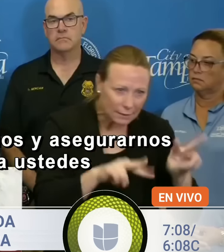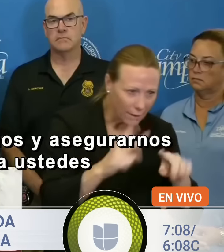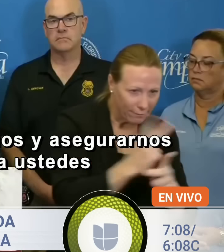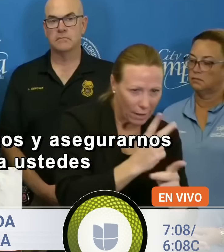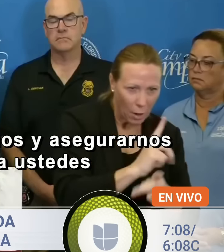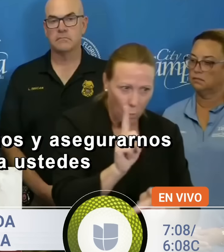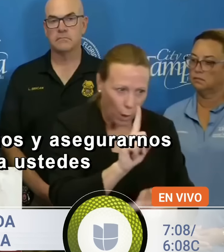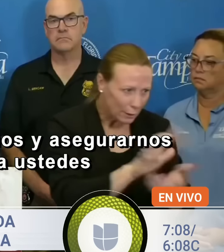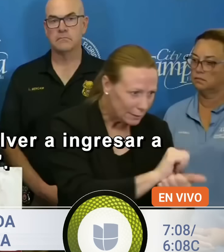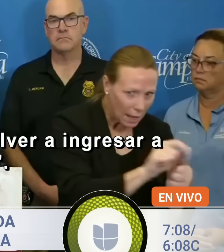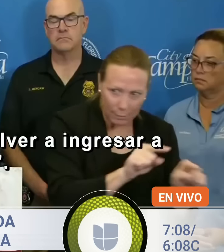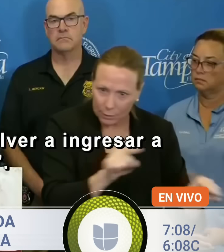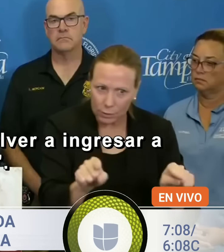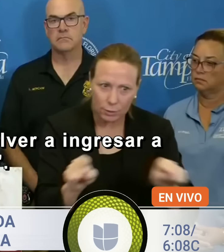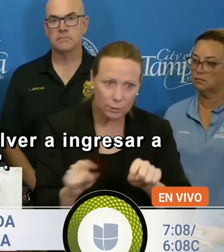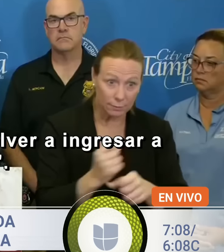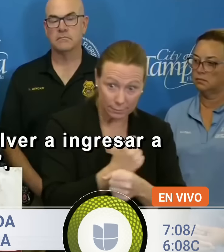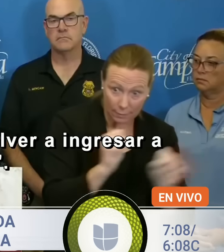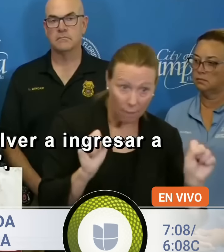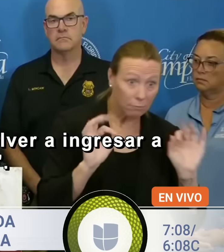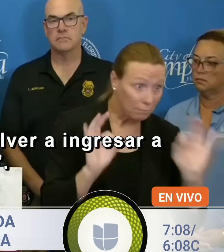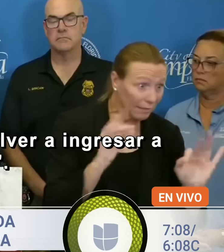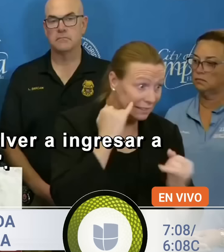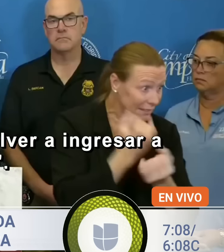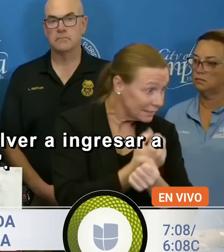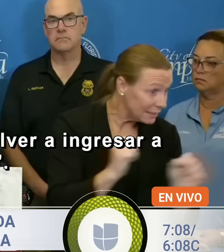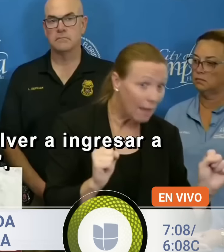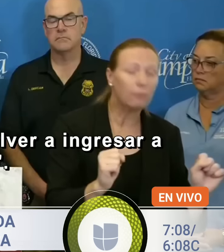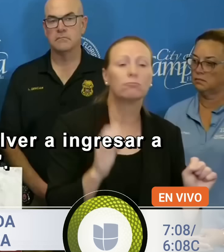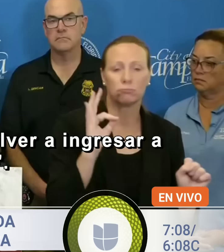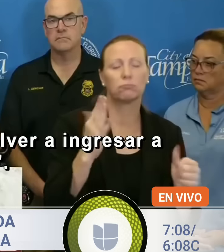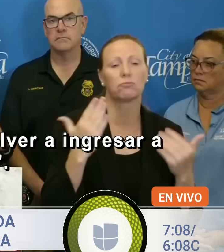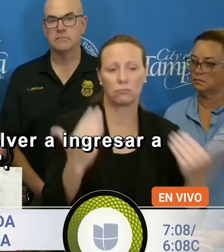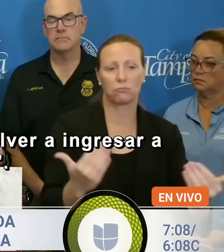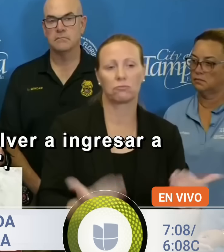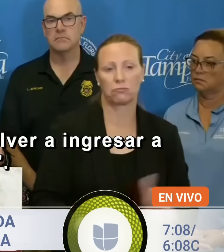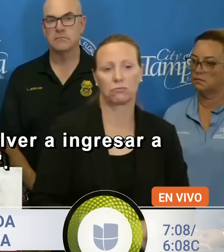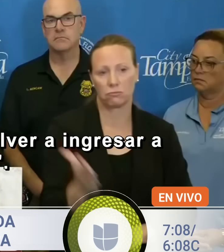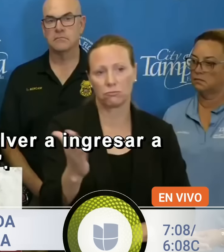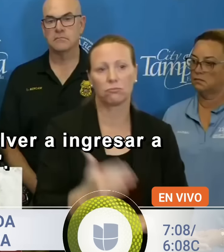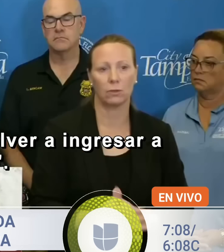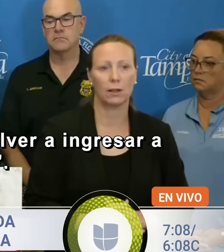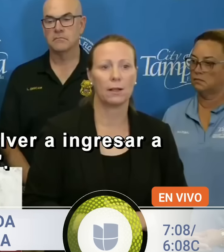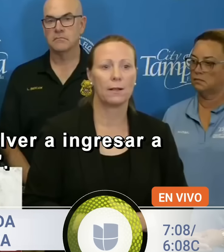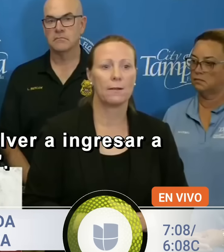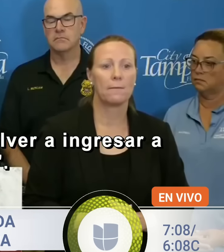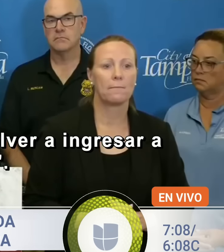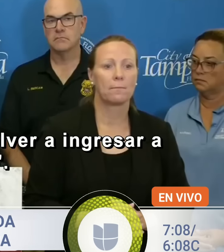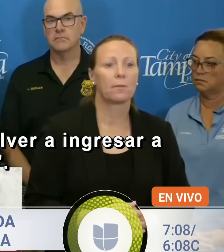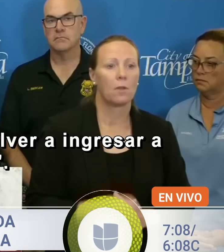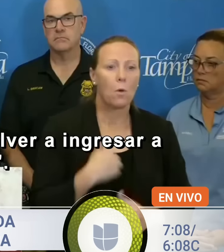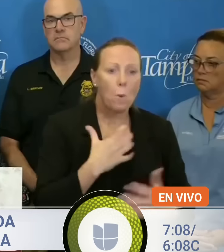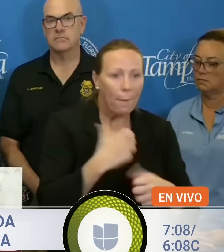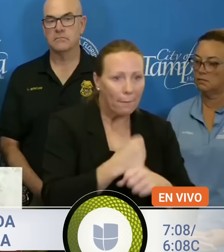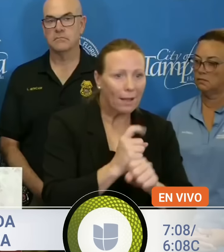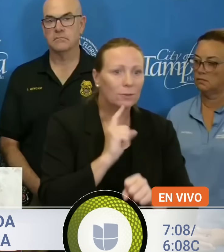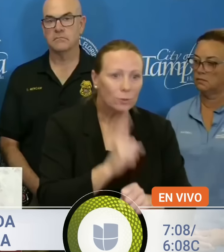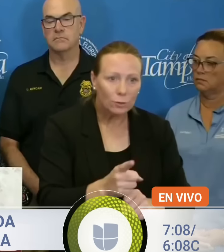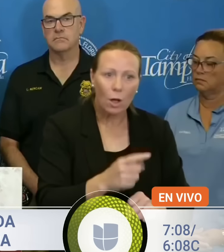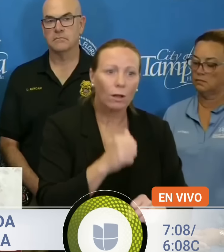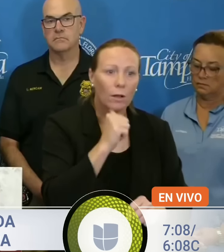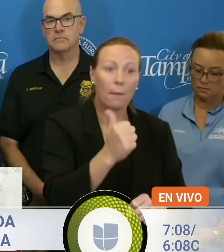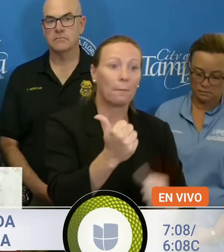it's safe for you to go back out into your community or to re-enter your neighborhood.